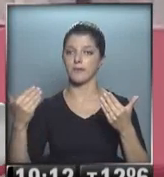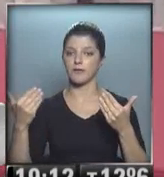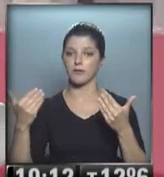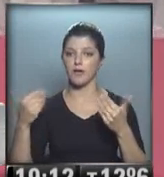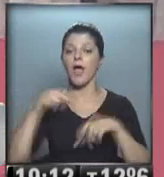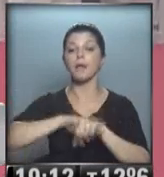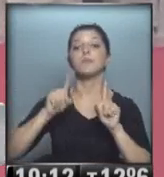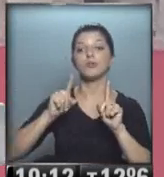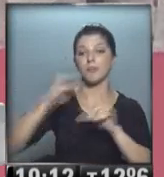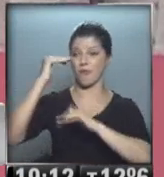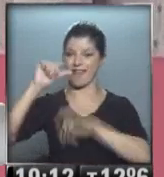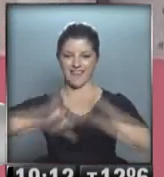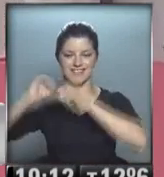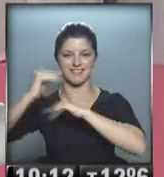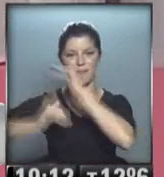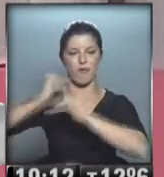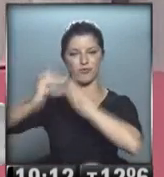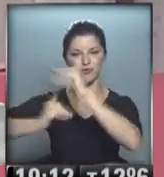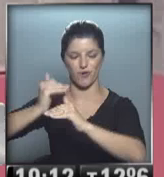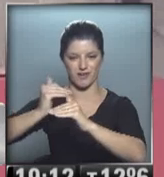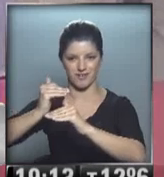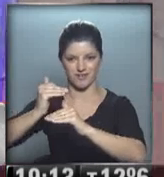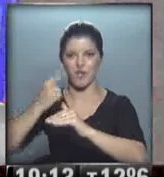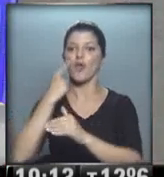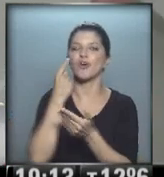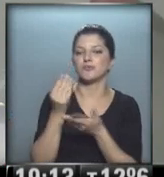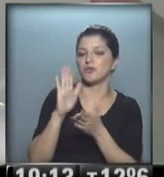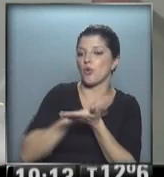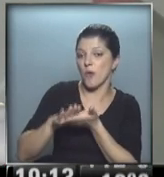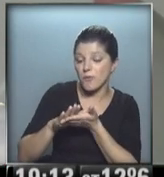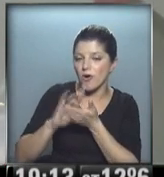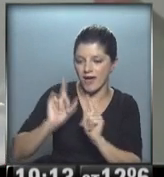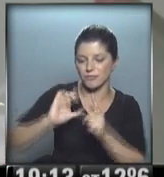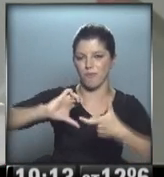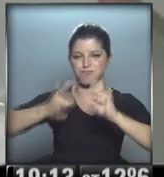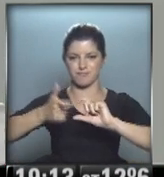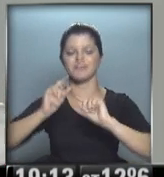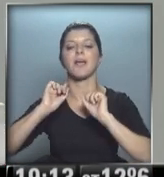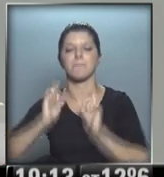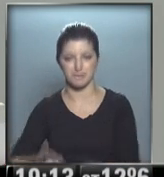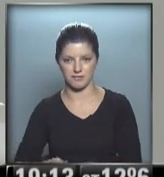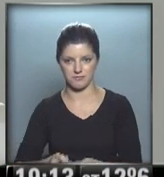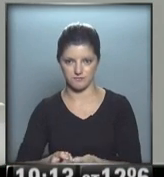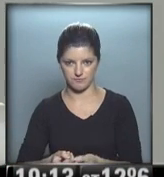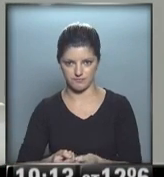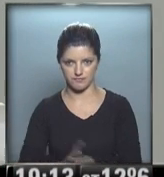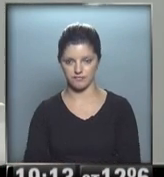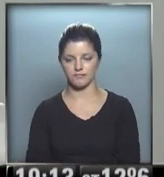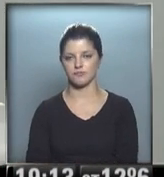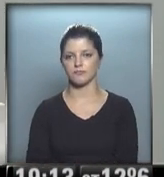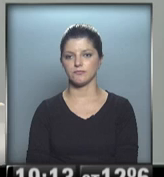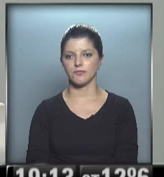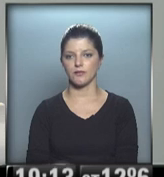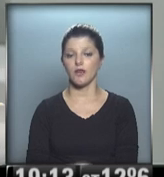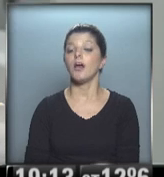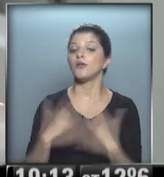conjuntamente con los avances de la ciencia o de los nuevos conocimientos o de las nuevas tecnologías que pudieran aparecer. Esto le